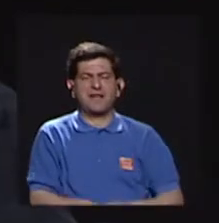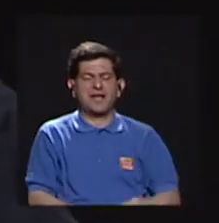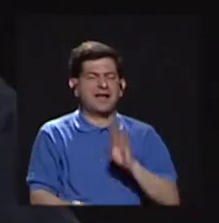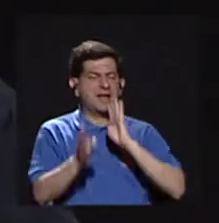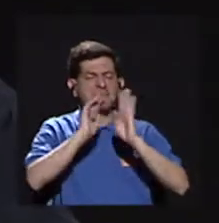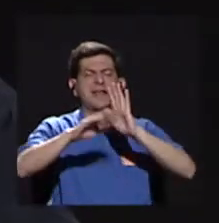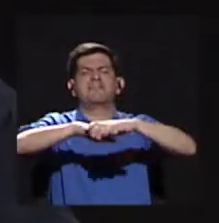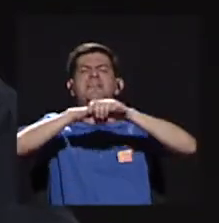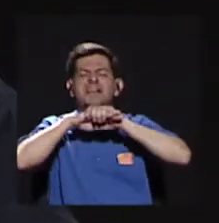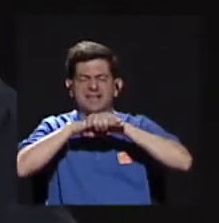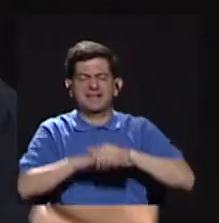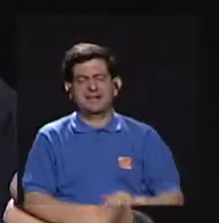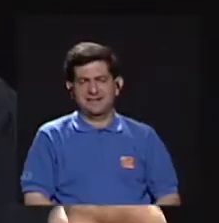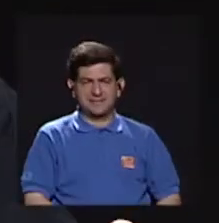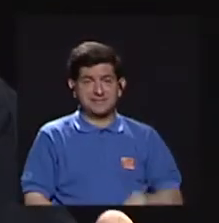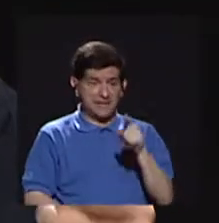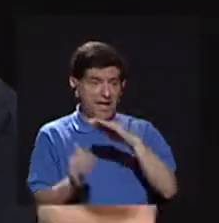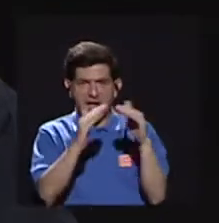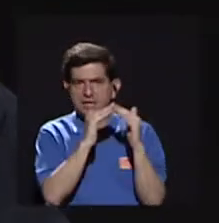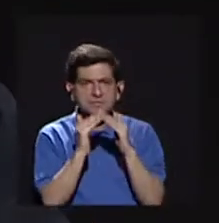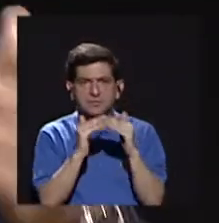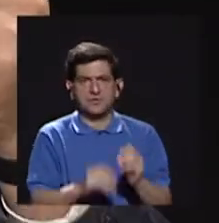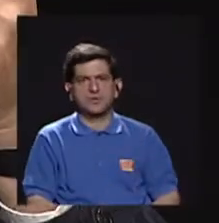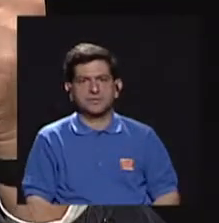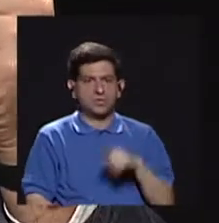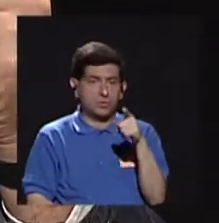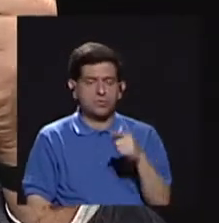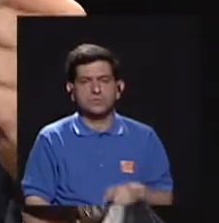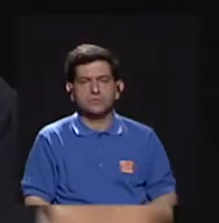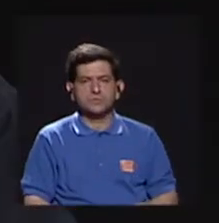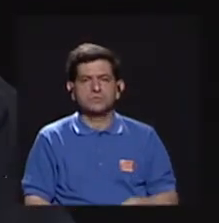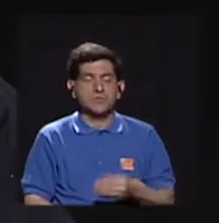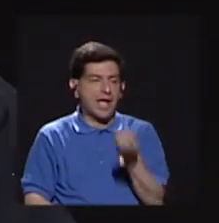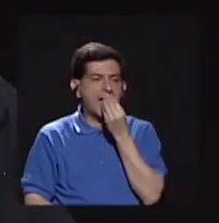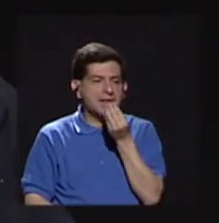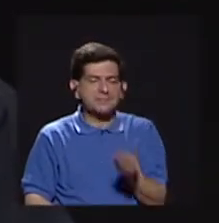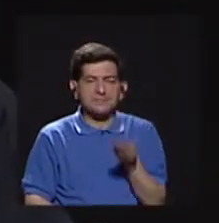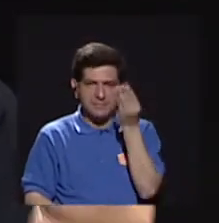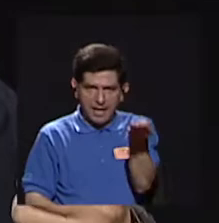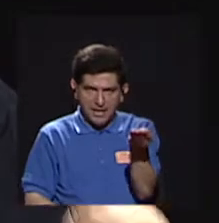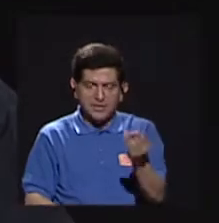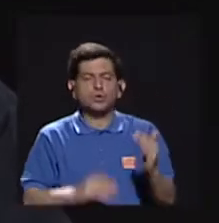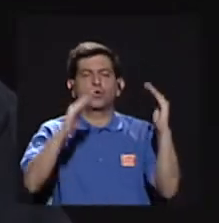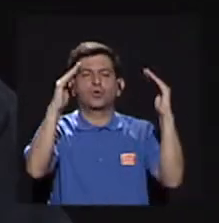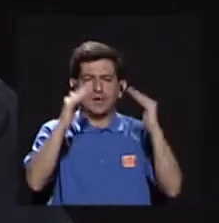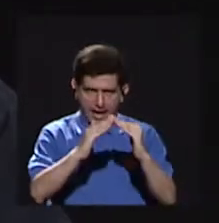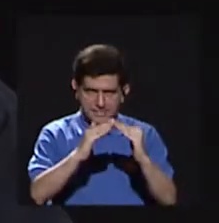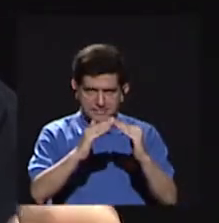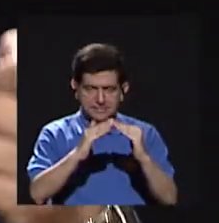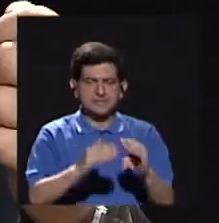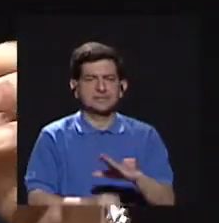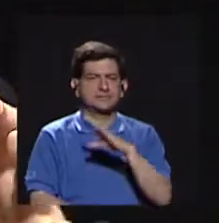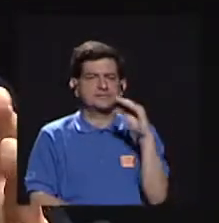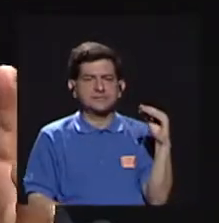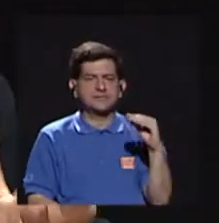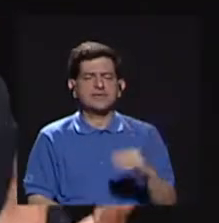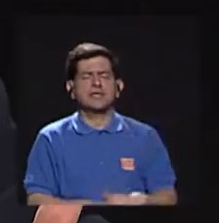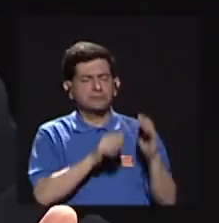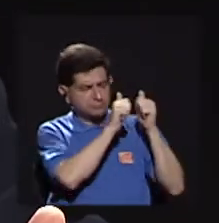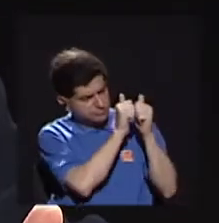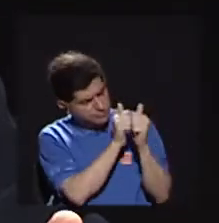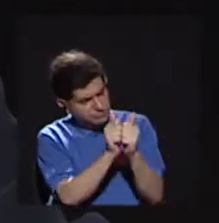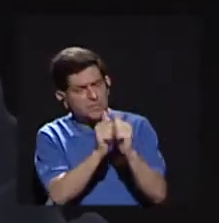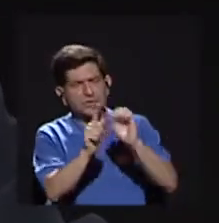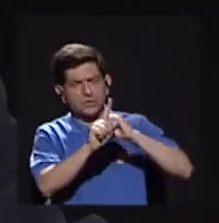inglés no a esta a esta población usted va y la le da de comer y les da una casa y les dan un acompañamiento